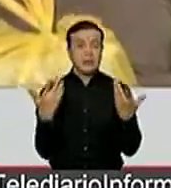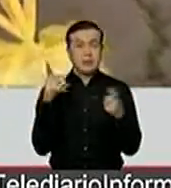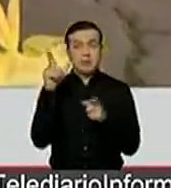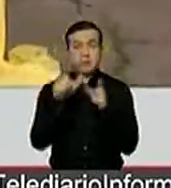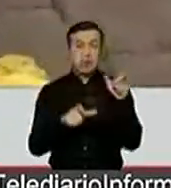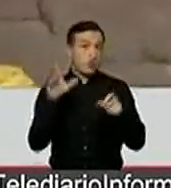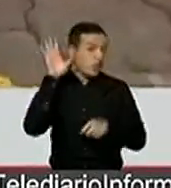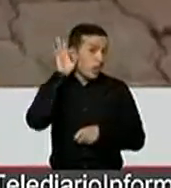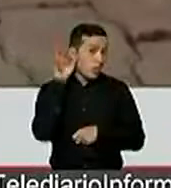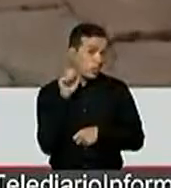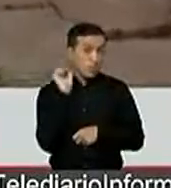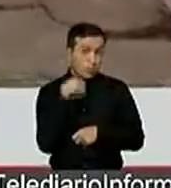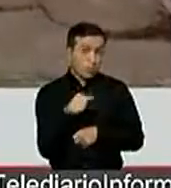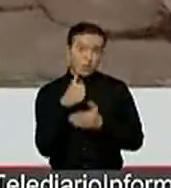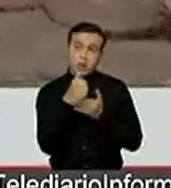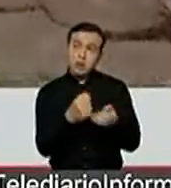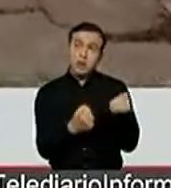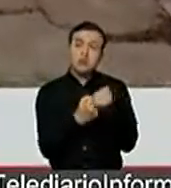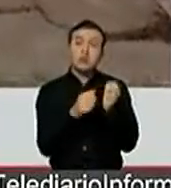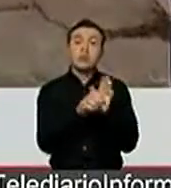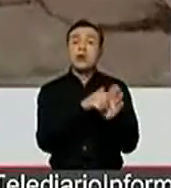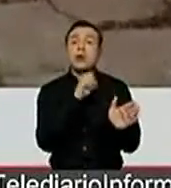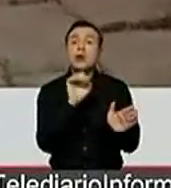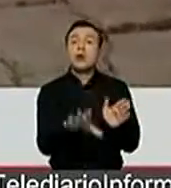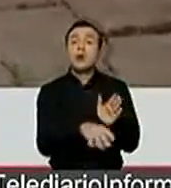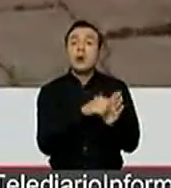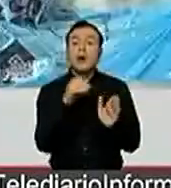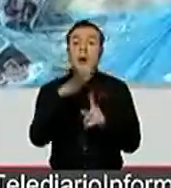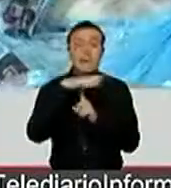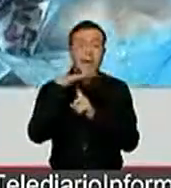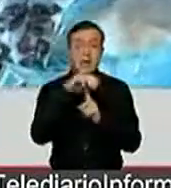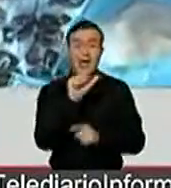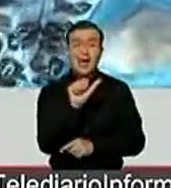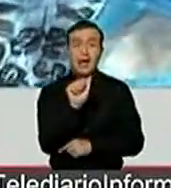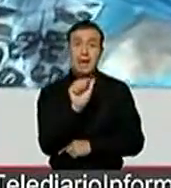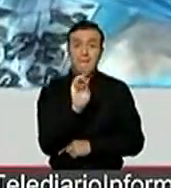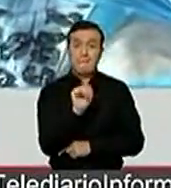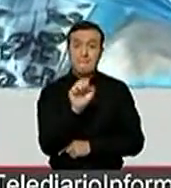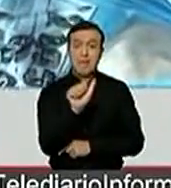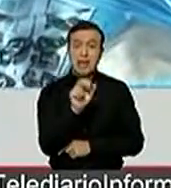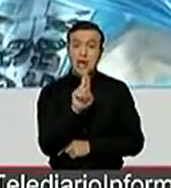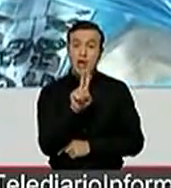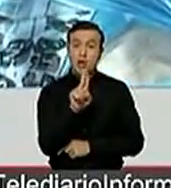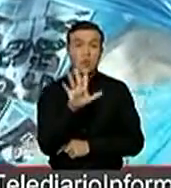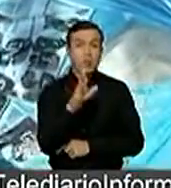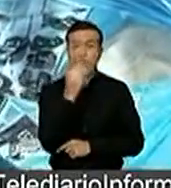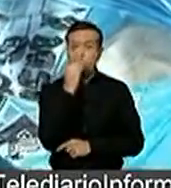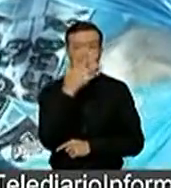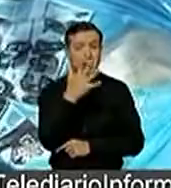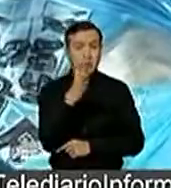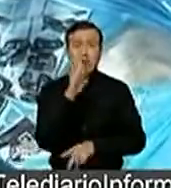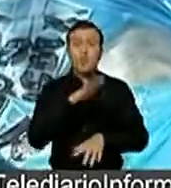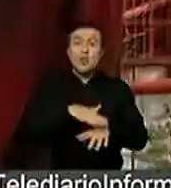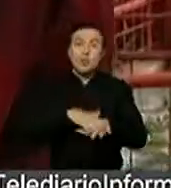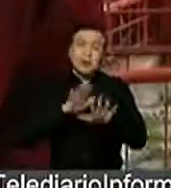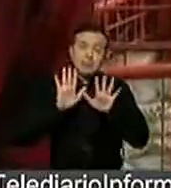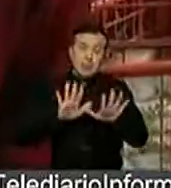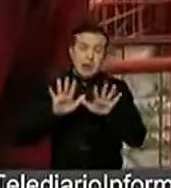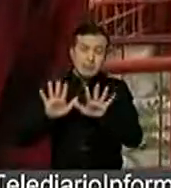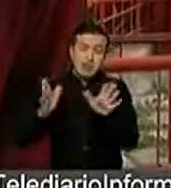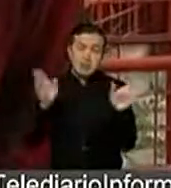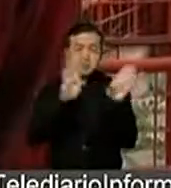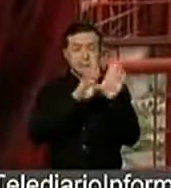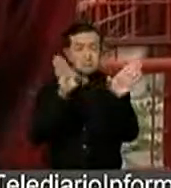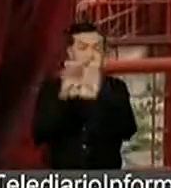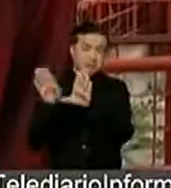de Cuenca puede ayudar con sus contribuciones al Bioparque Amaru, que también sufre de desabastecimiento por las manifestaciones. Juan Carlos